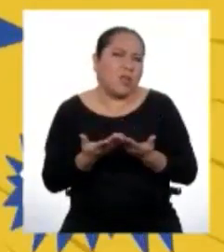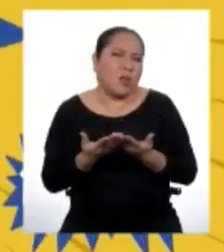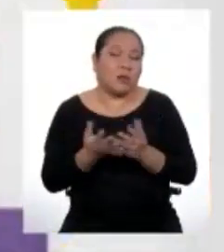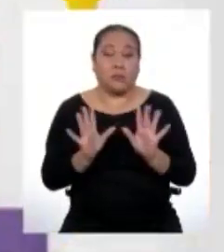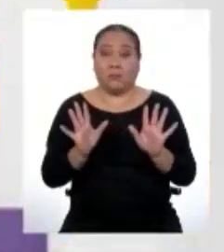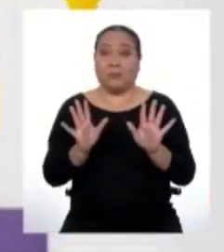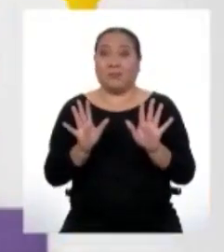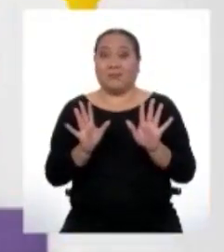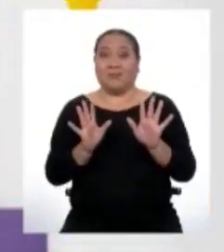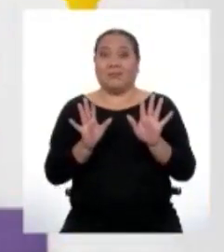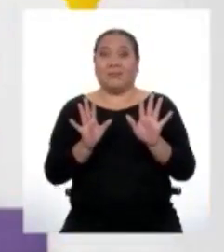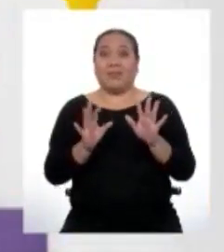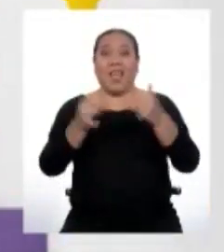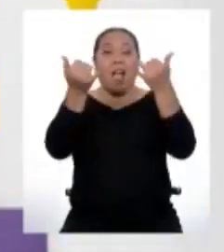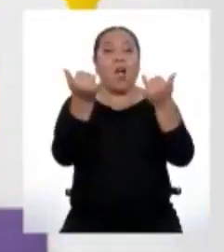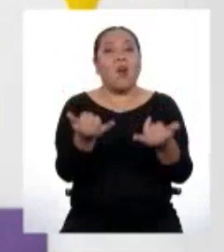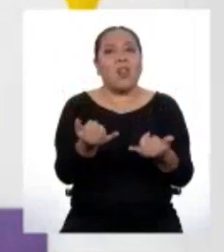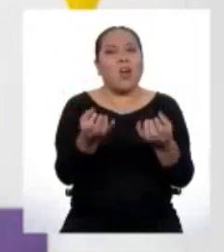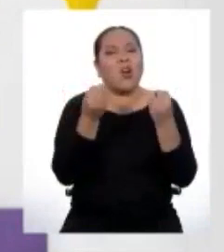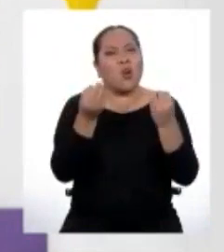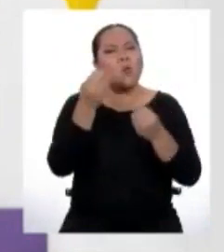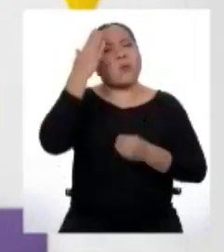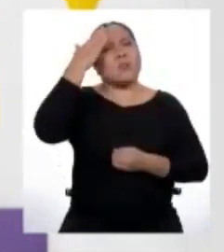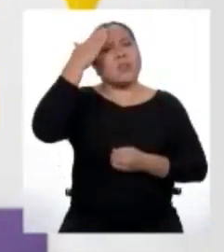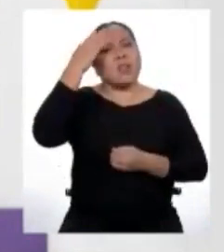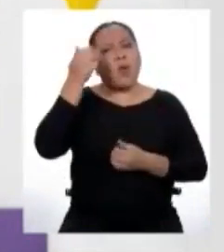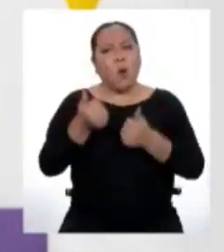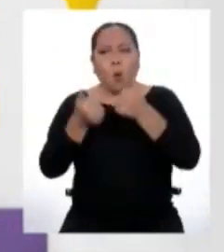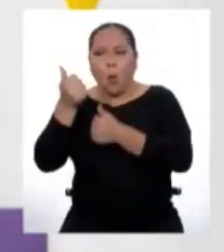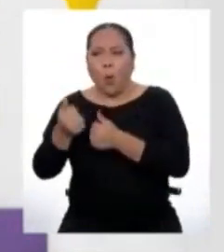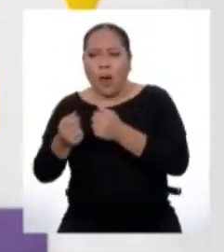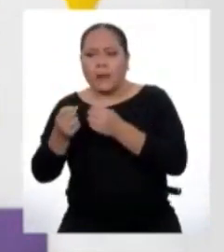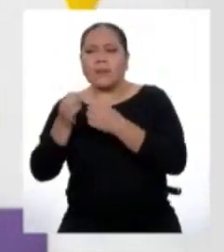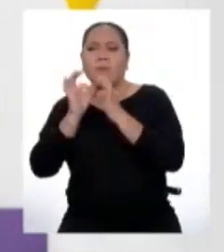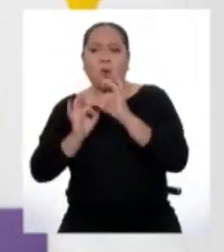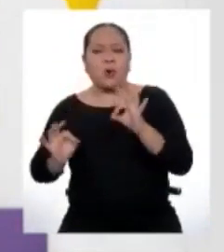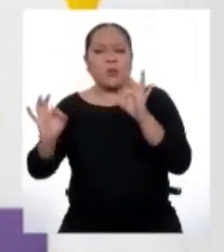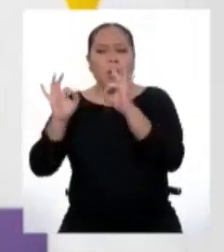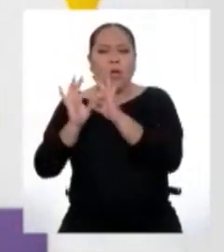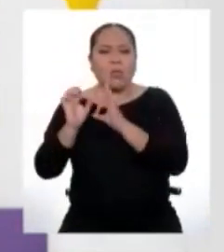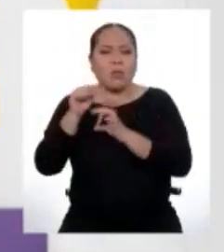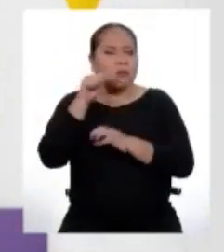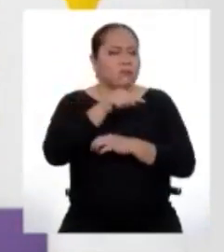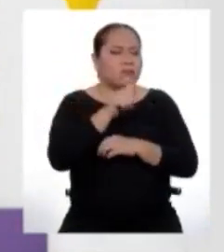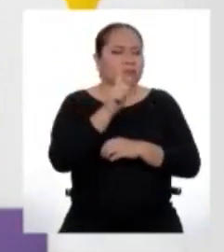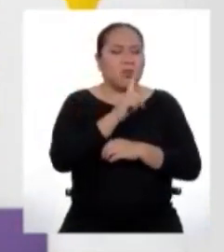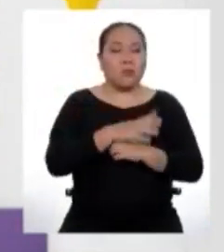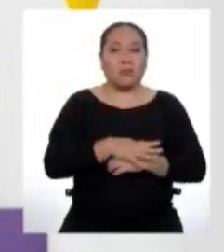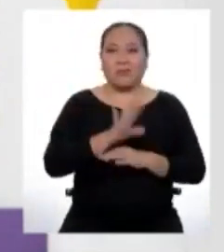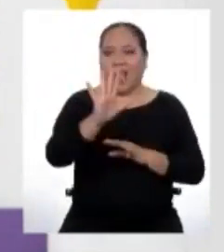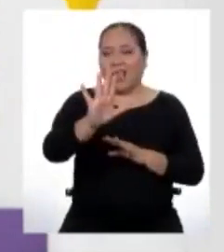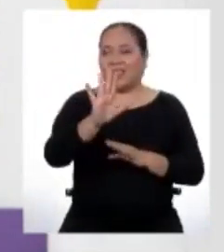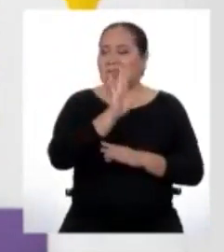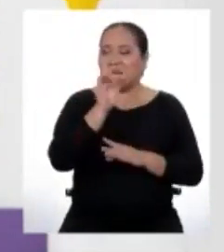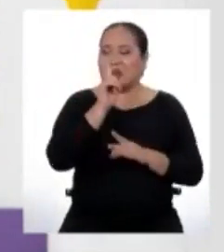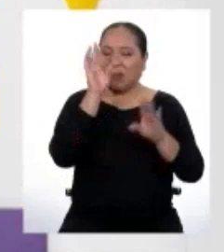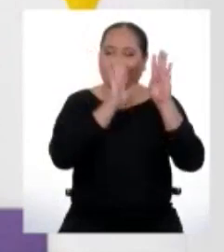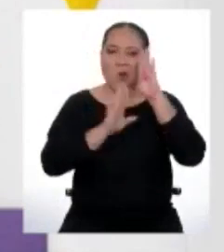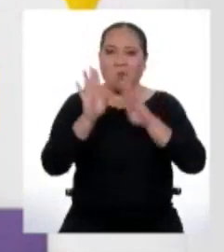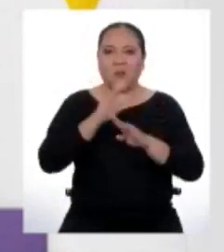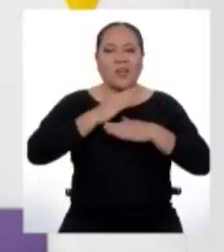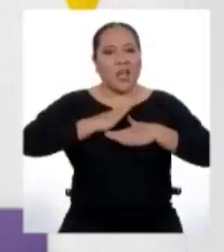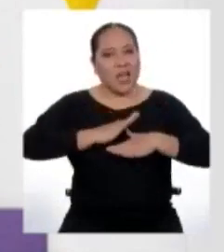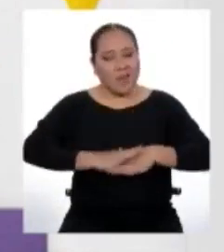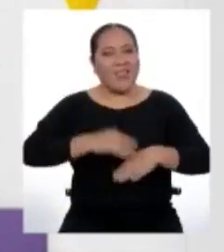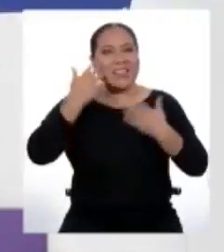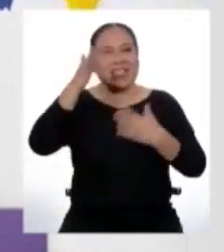¡Chan! ¿Y ahora cómo vamos a saber qué es importante y qué no? Eh, no te preocupes. Mucha calma. Ya